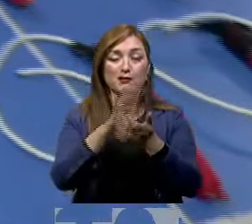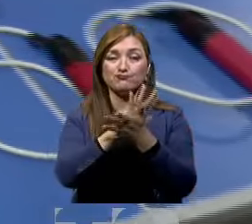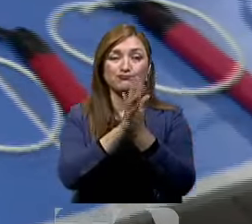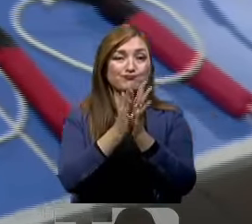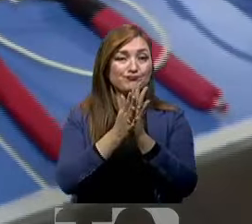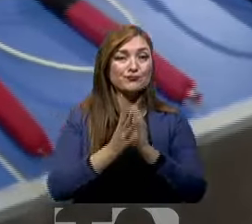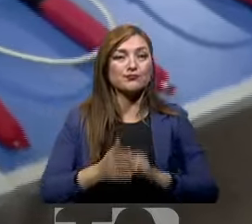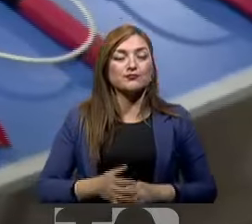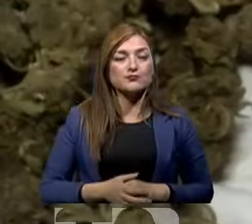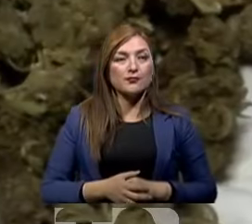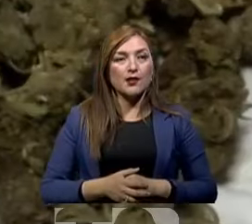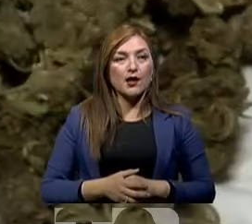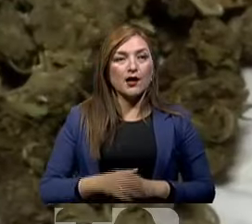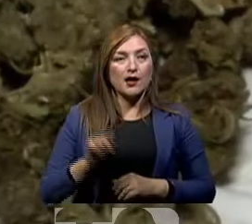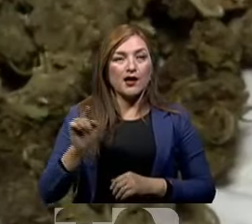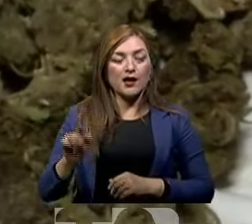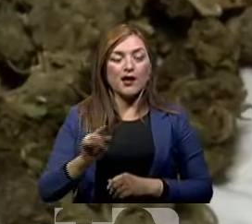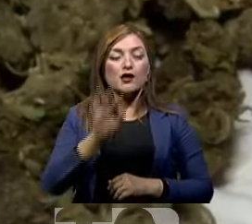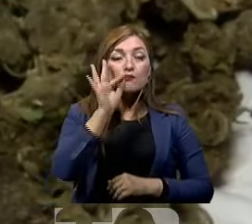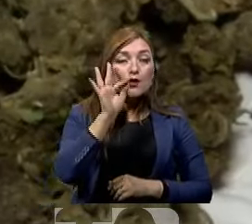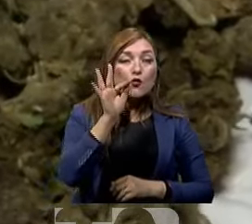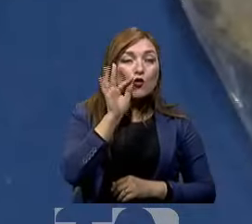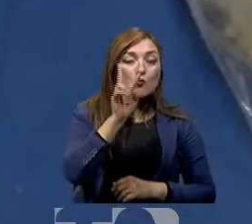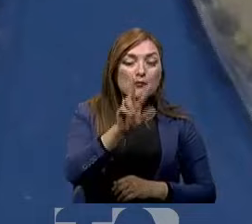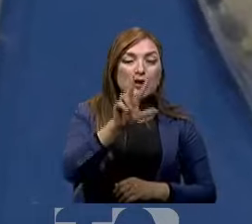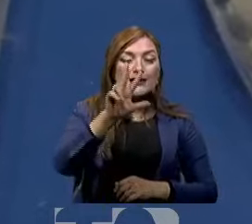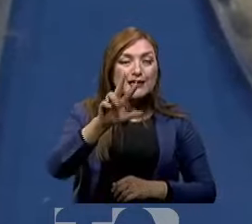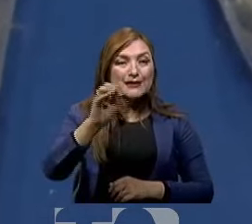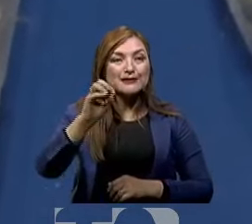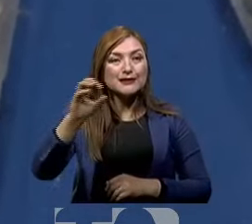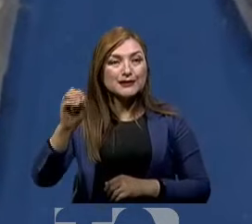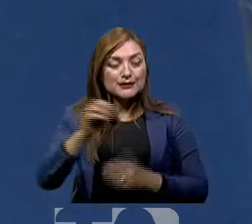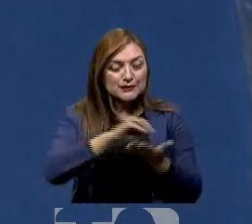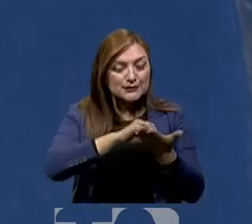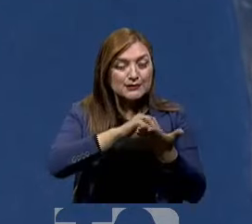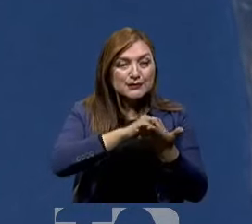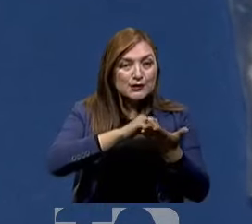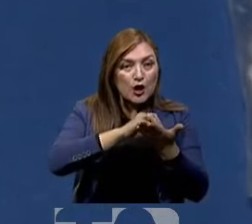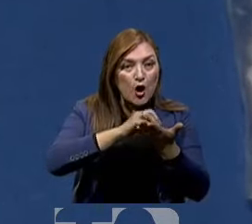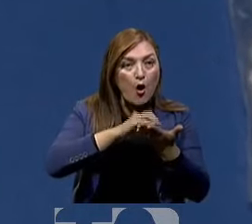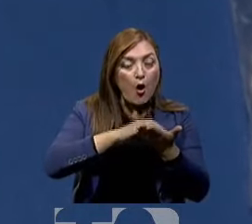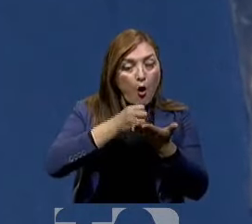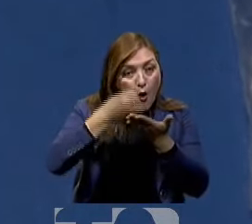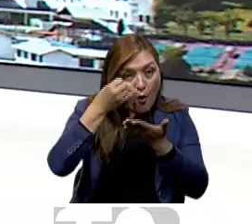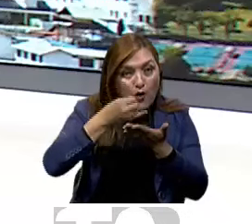cargaba 2.300 dosis de marihuana y 1.900 de pasta base de cocaína.